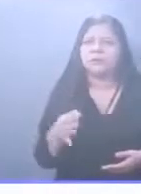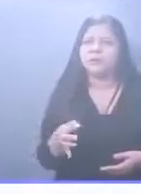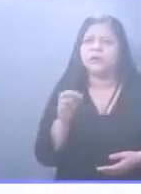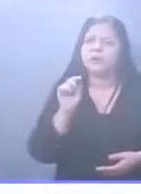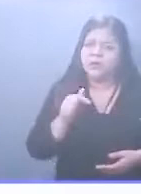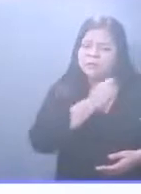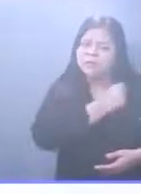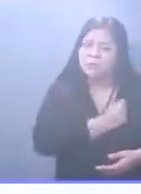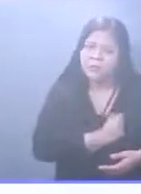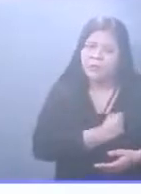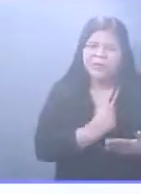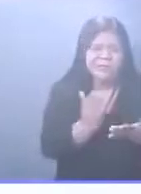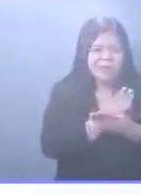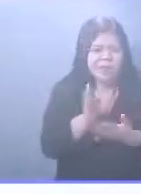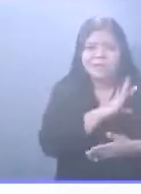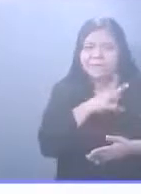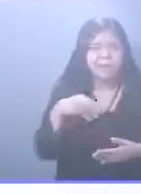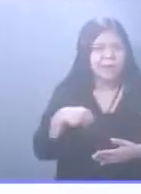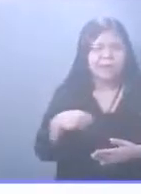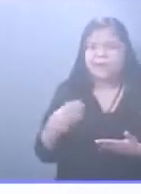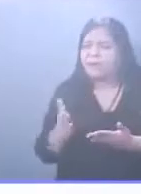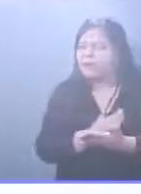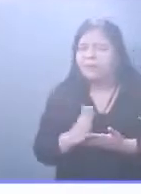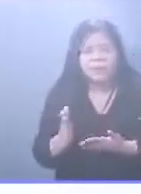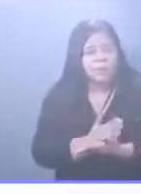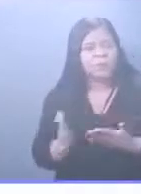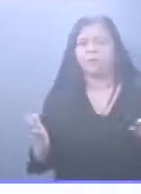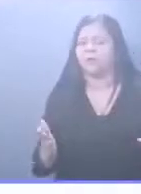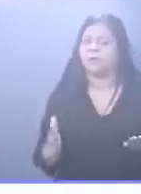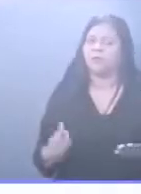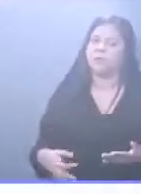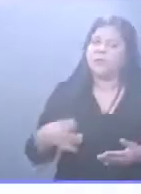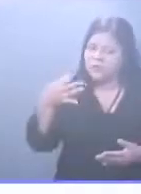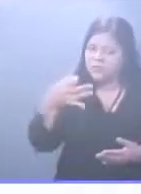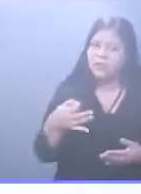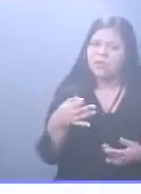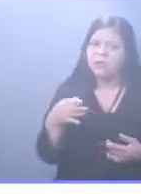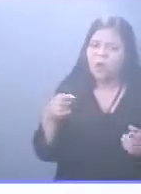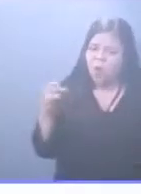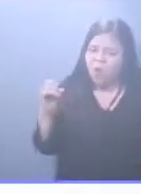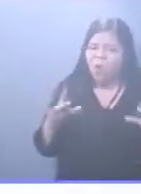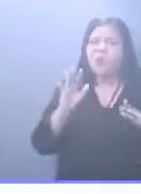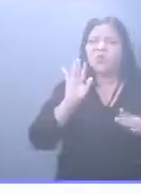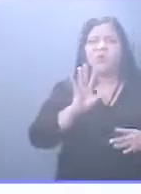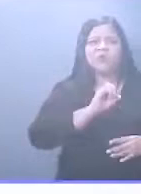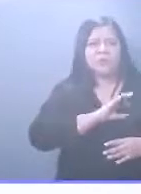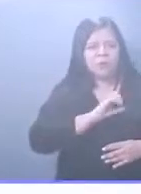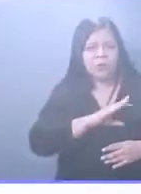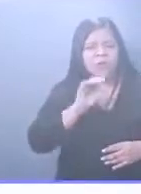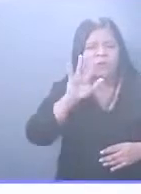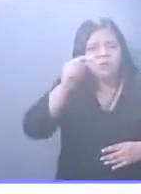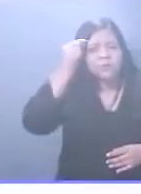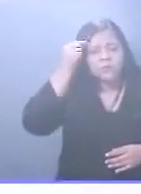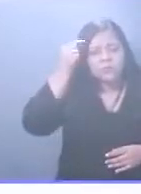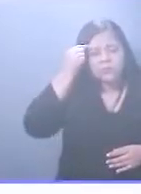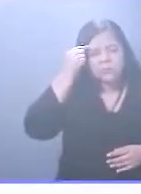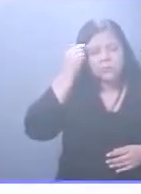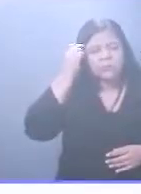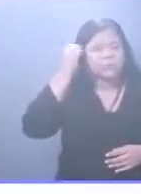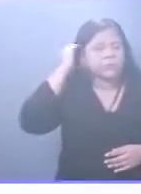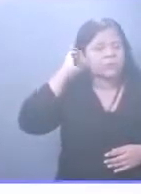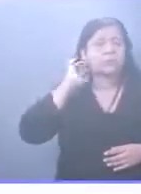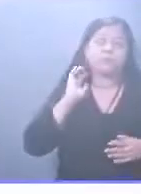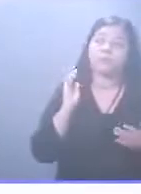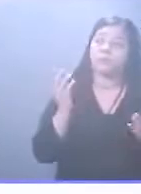dolor. Ninguna familia, ningún salvadoreño se merece todo odio que hay en su corazón y en su mente, del